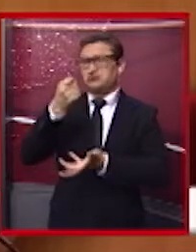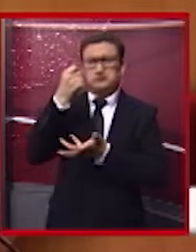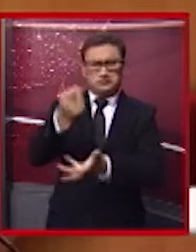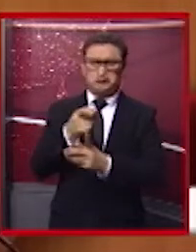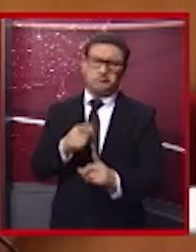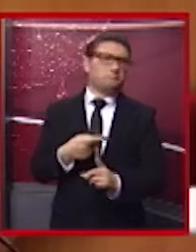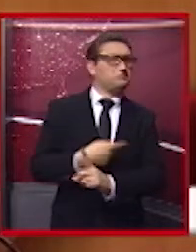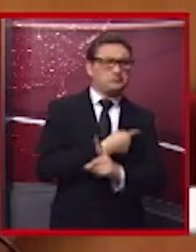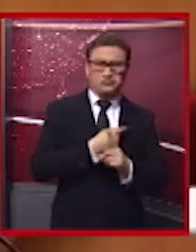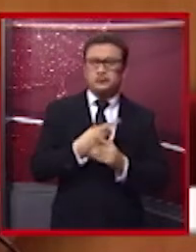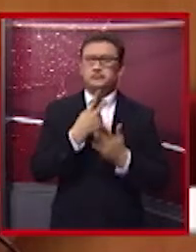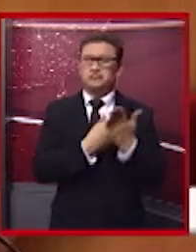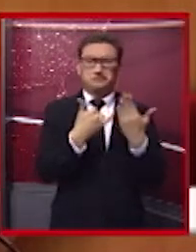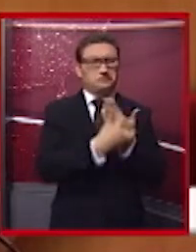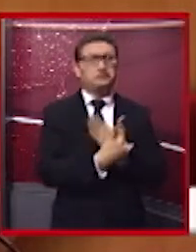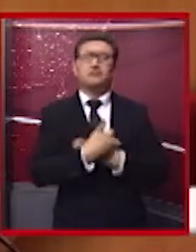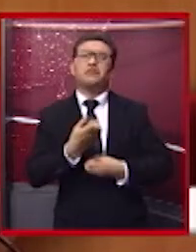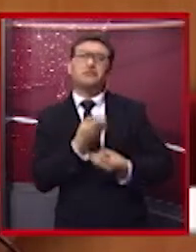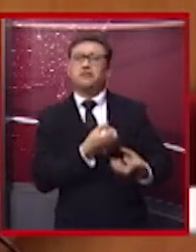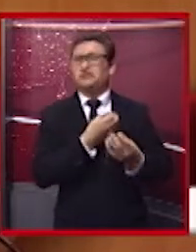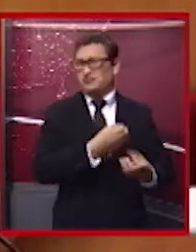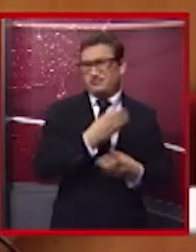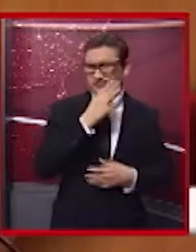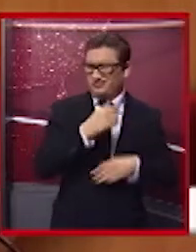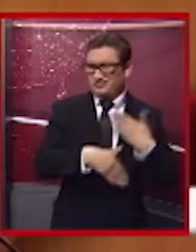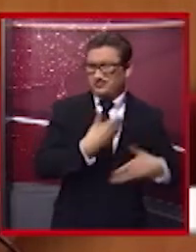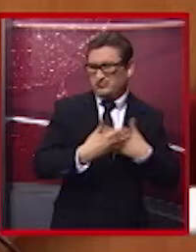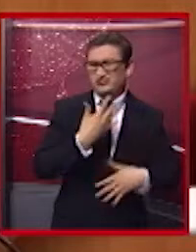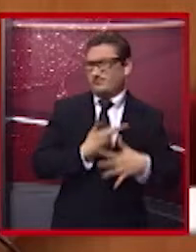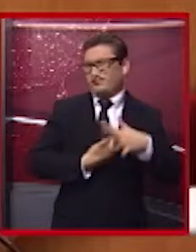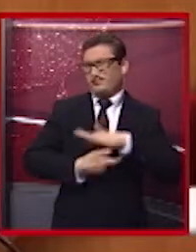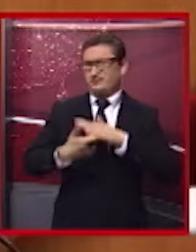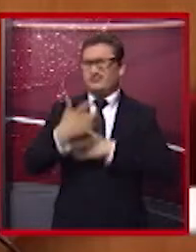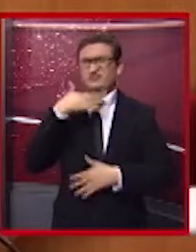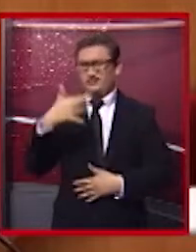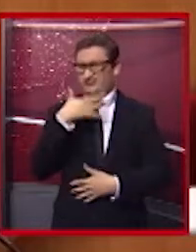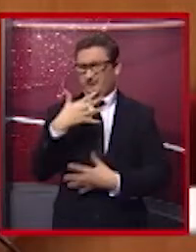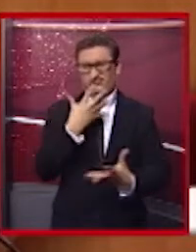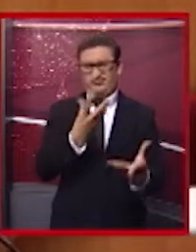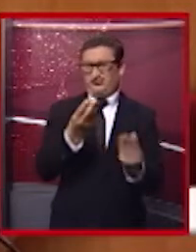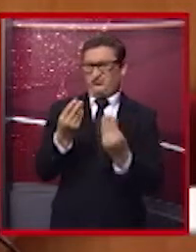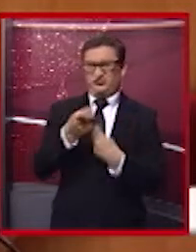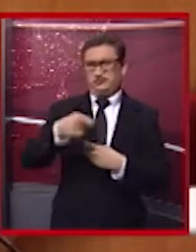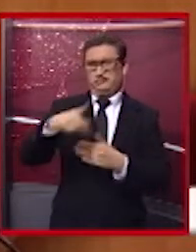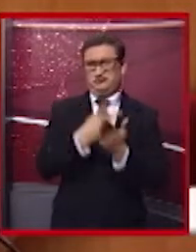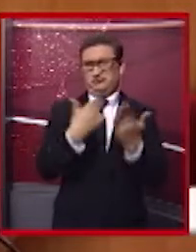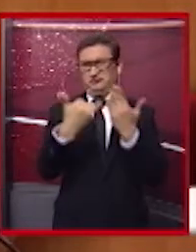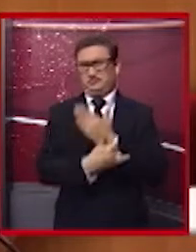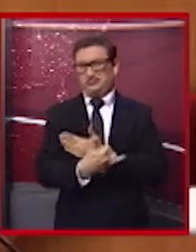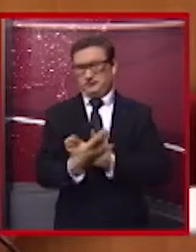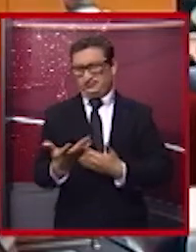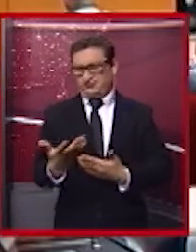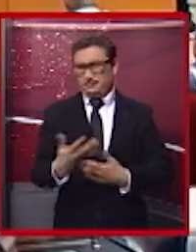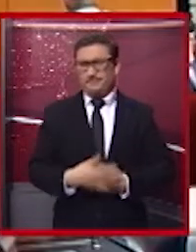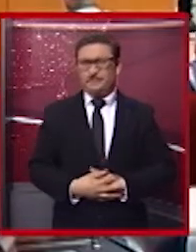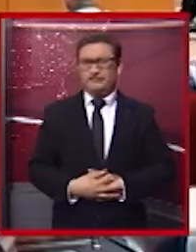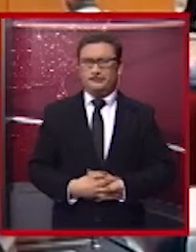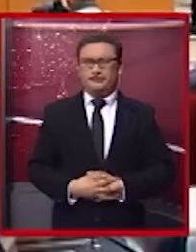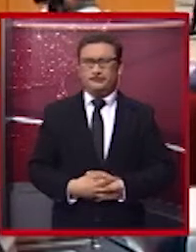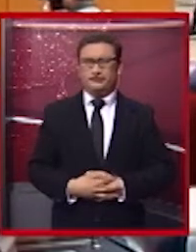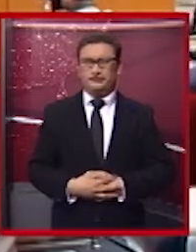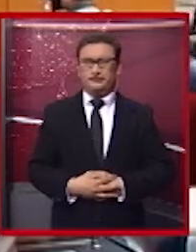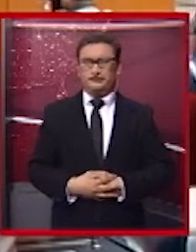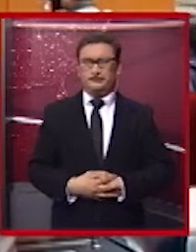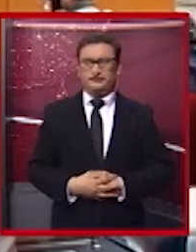recursos, proyectos inviables y tanta tranza que existe con este tipo de proyectos? En